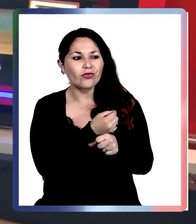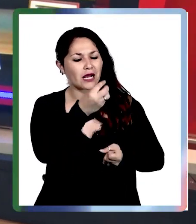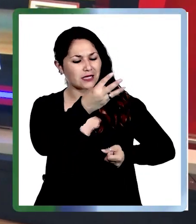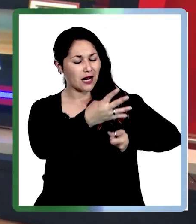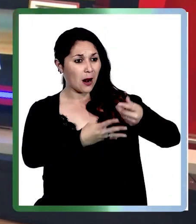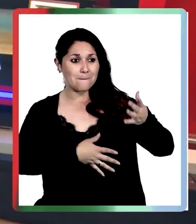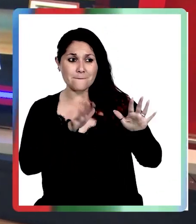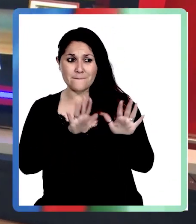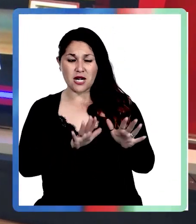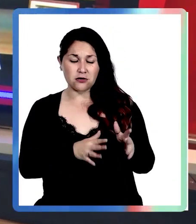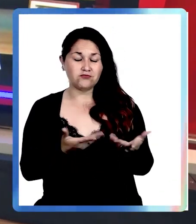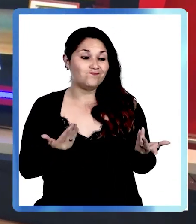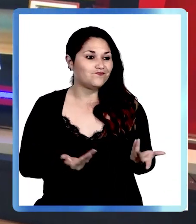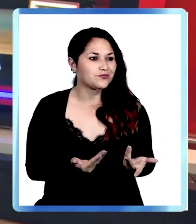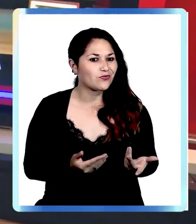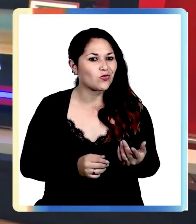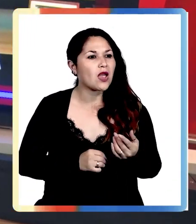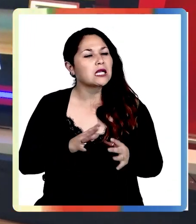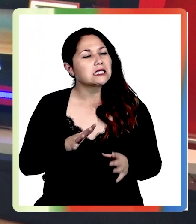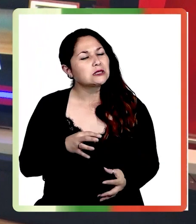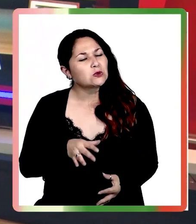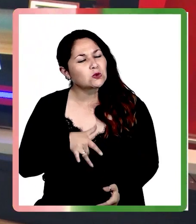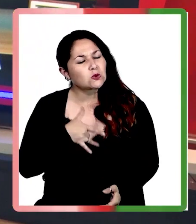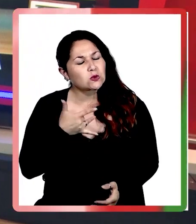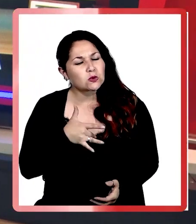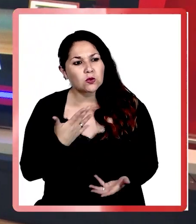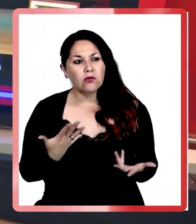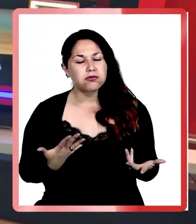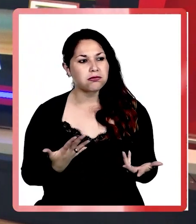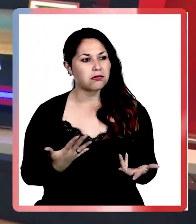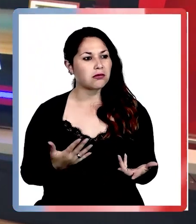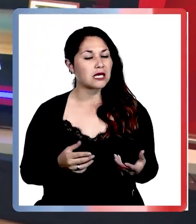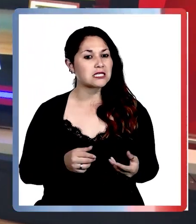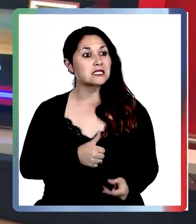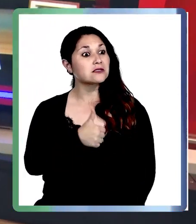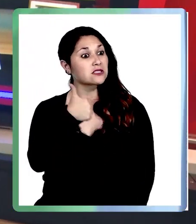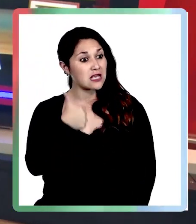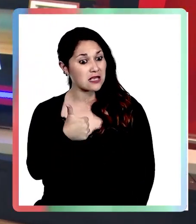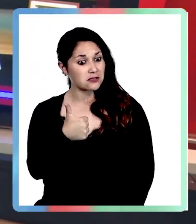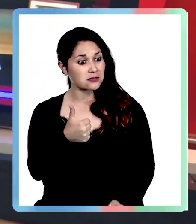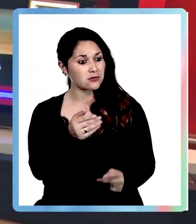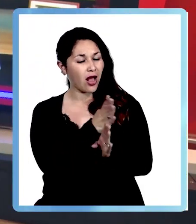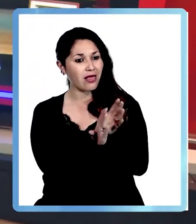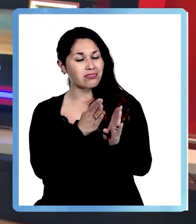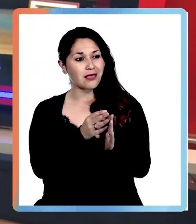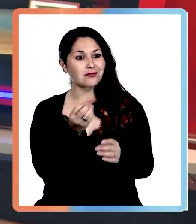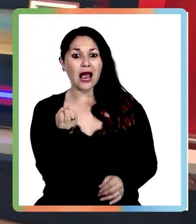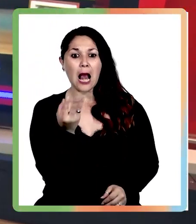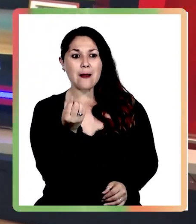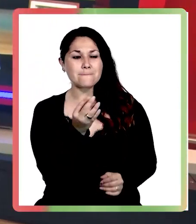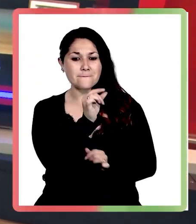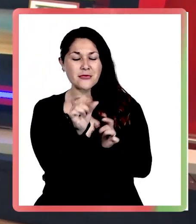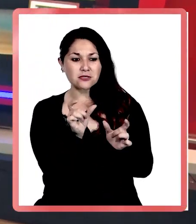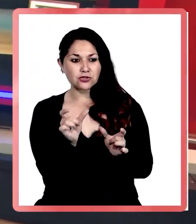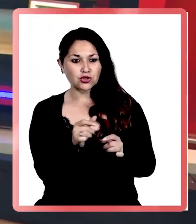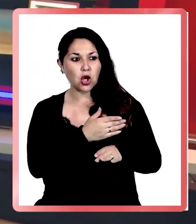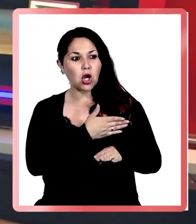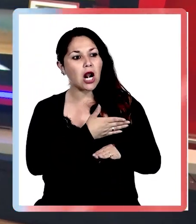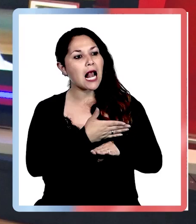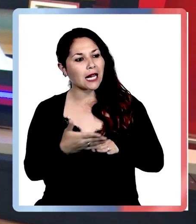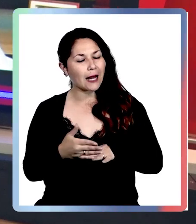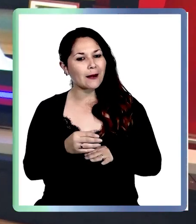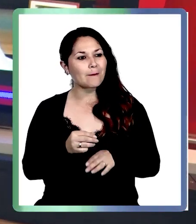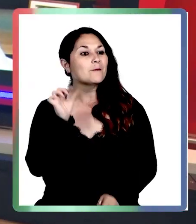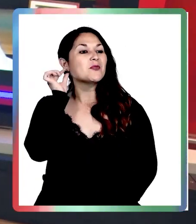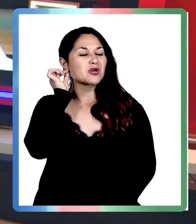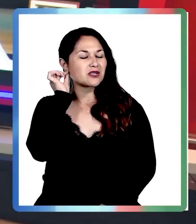espera, porque ocurre algo que a nosotros nos parte el alma, y es que 6 de cada 10 retrasos afectan a